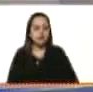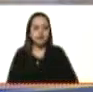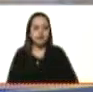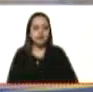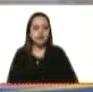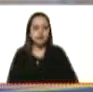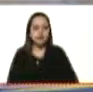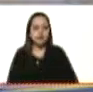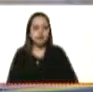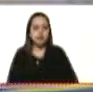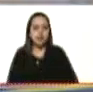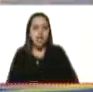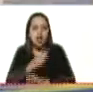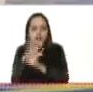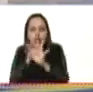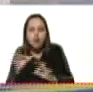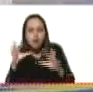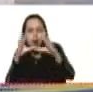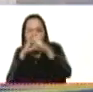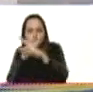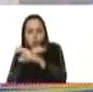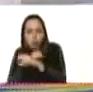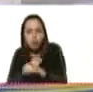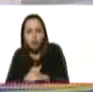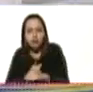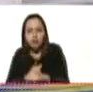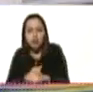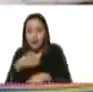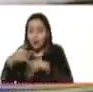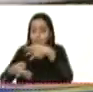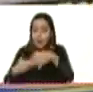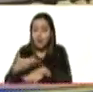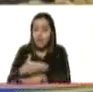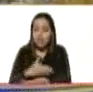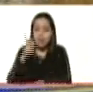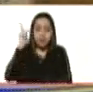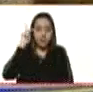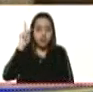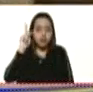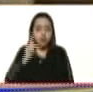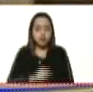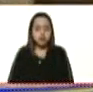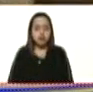En el oscurantismo, recordaba al profesor Reinaldo Bolívar.